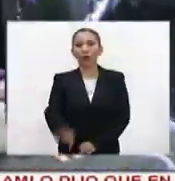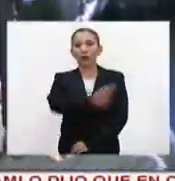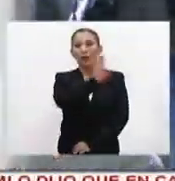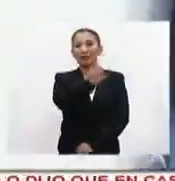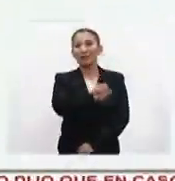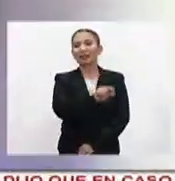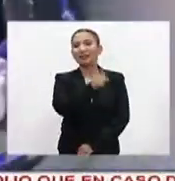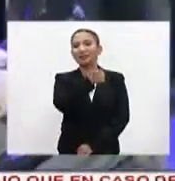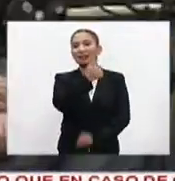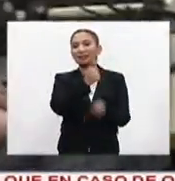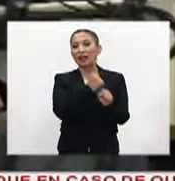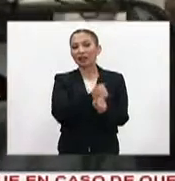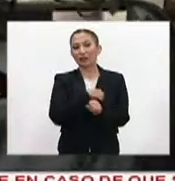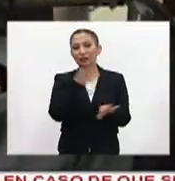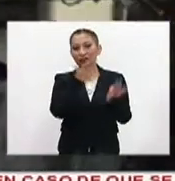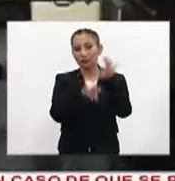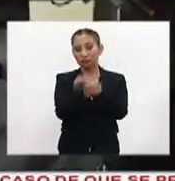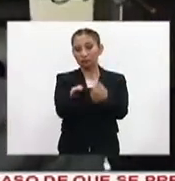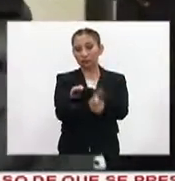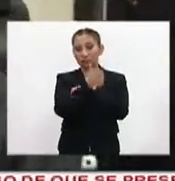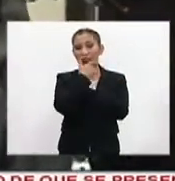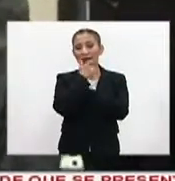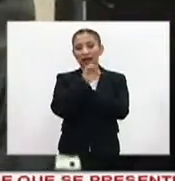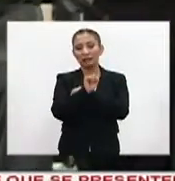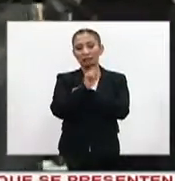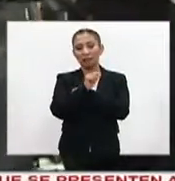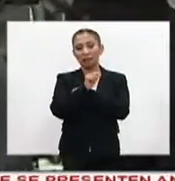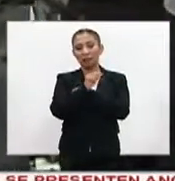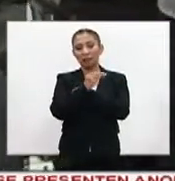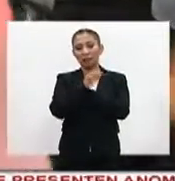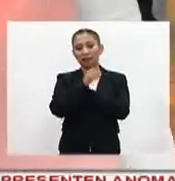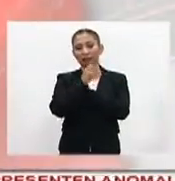Fallece a los 76 años el físico británico Stephen Hawking.